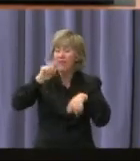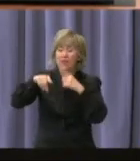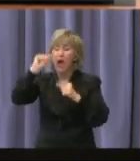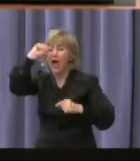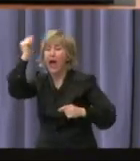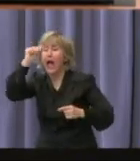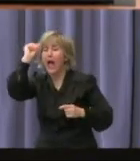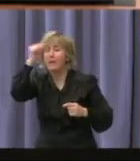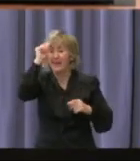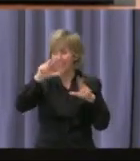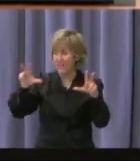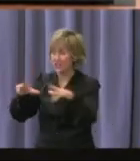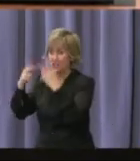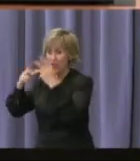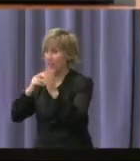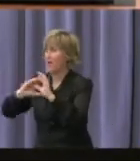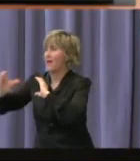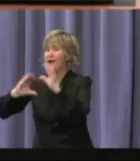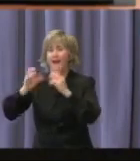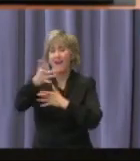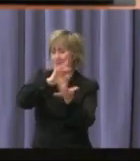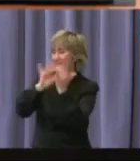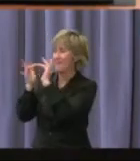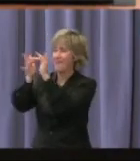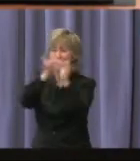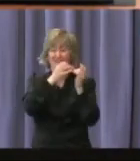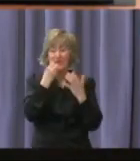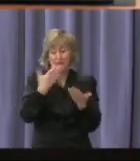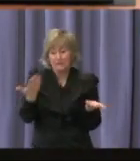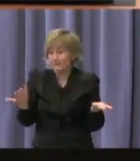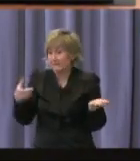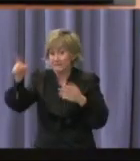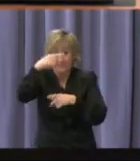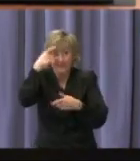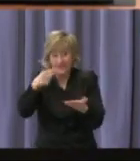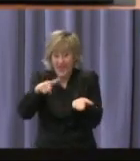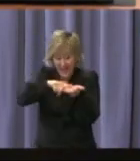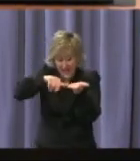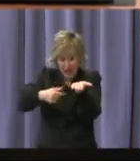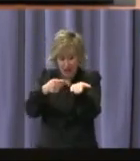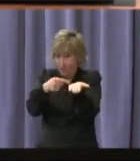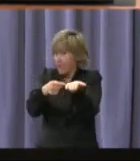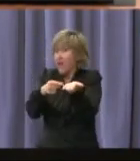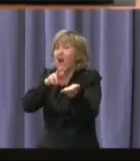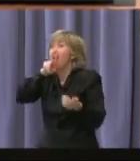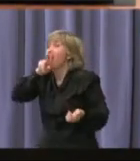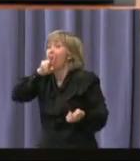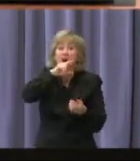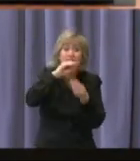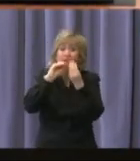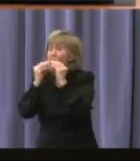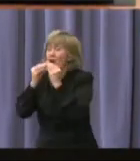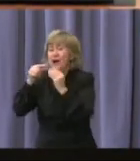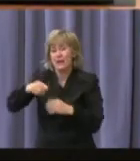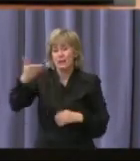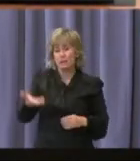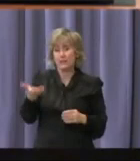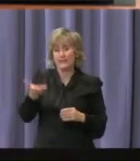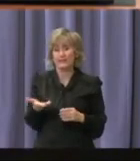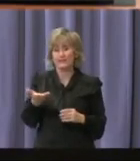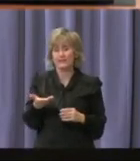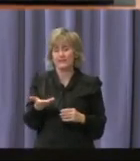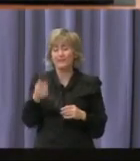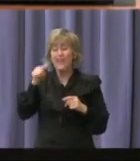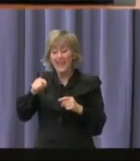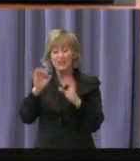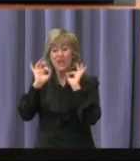habilidades sociales. Entonces, el lenguaje es importantísimo. Digo, sí lo es. Somos en gran medida